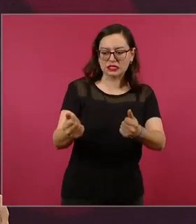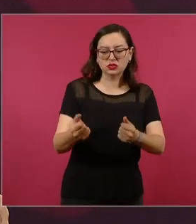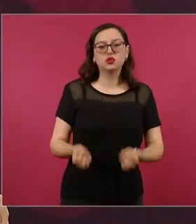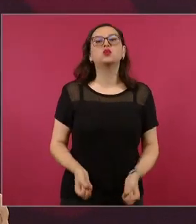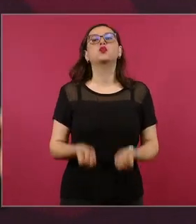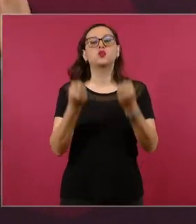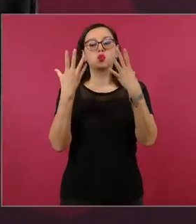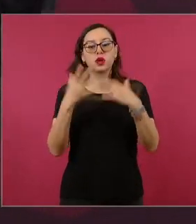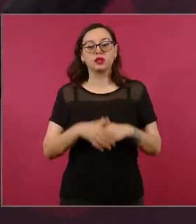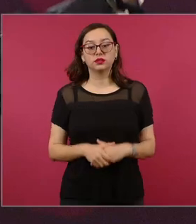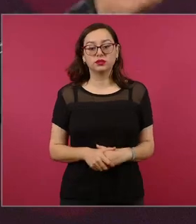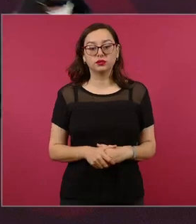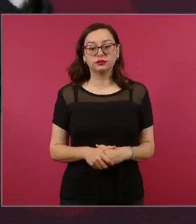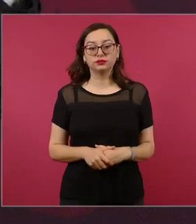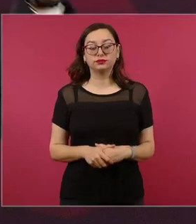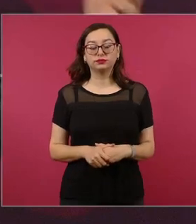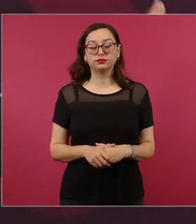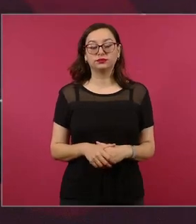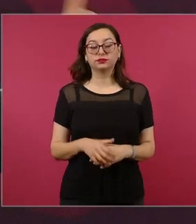¿O